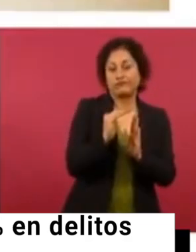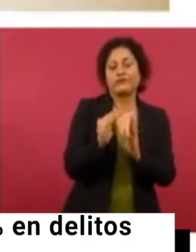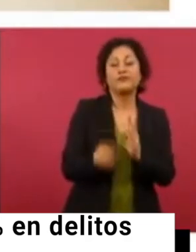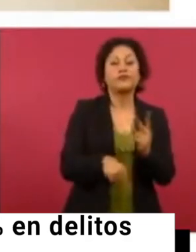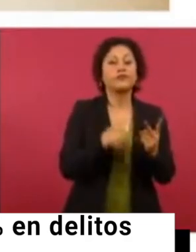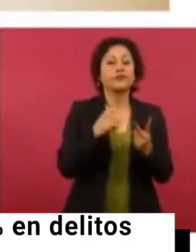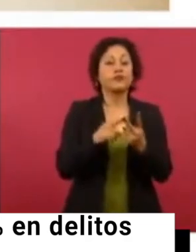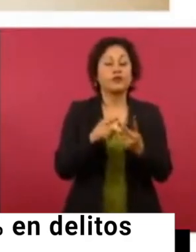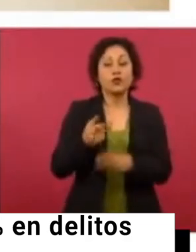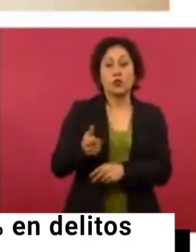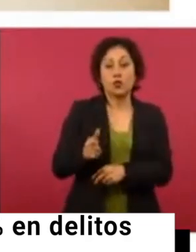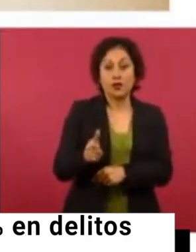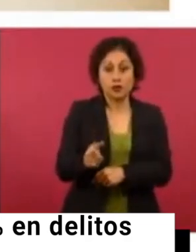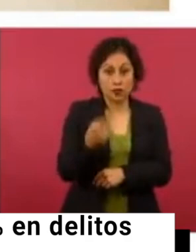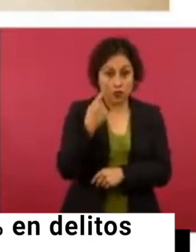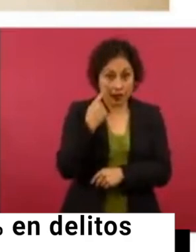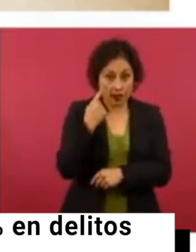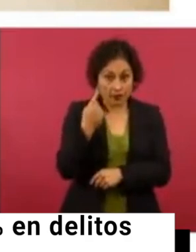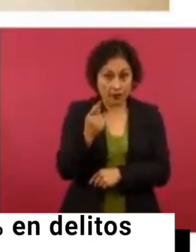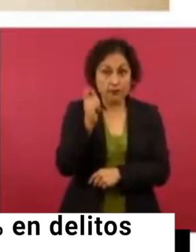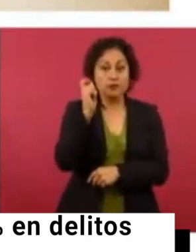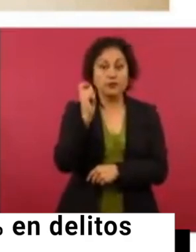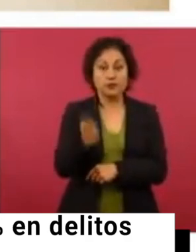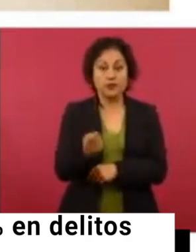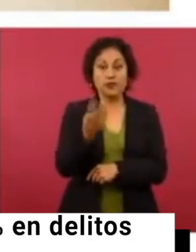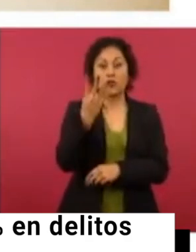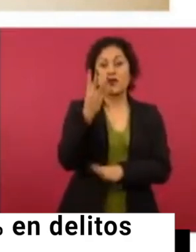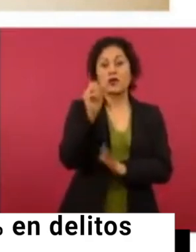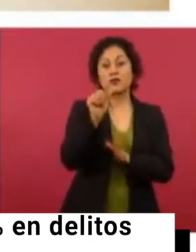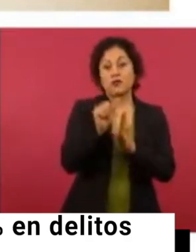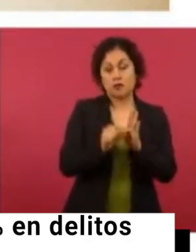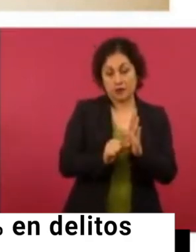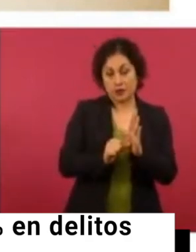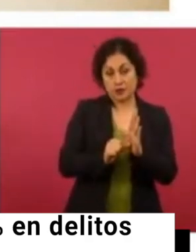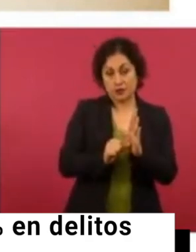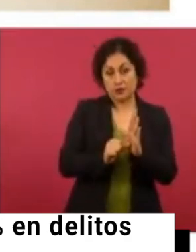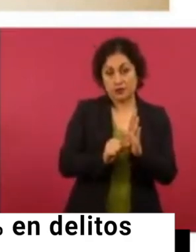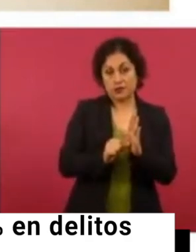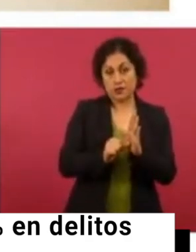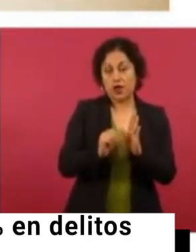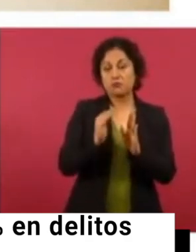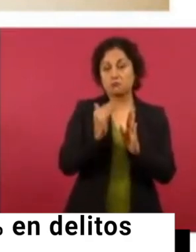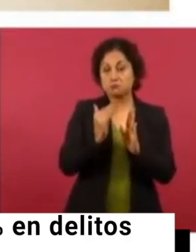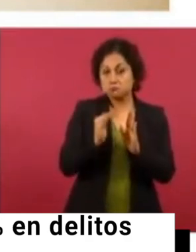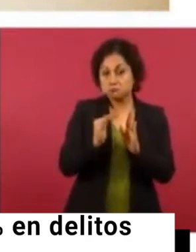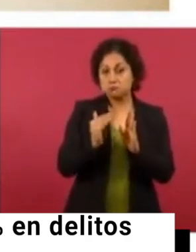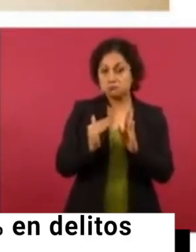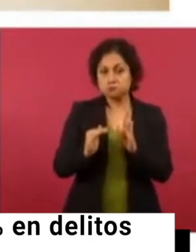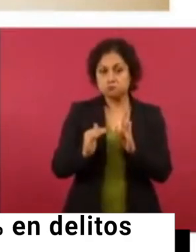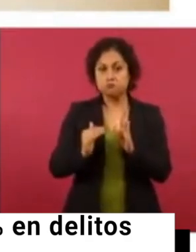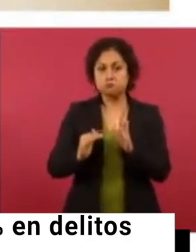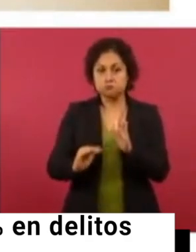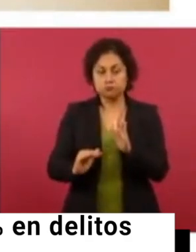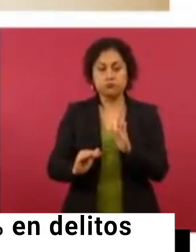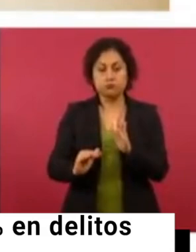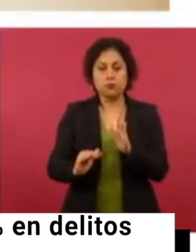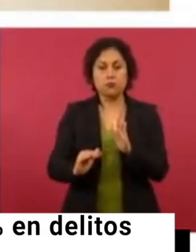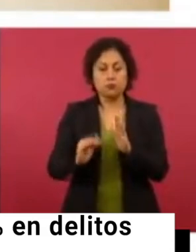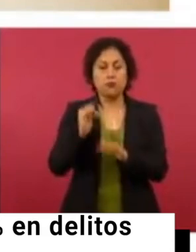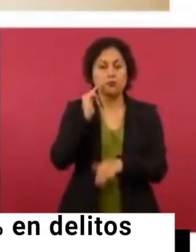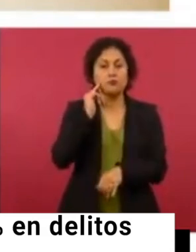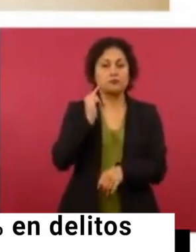delitos al comparar los registros de diciembre del 2022. El último corte indica que en Guanajuato se registraron en enero